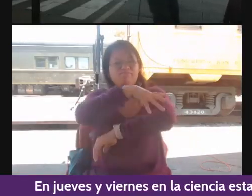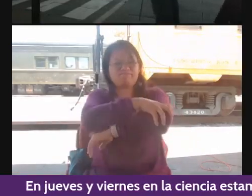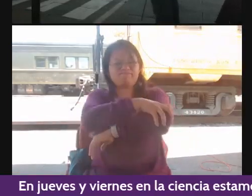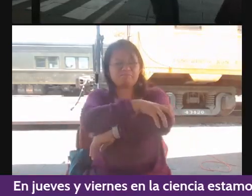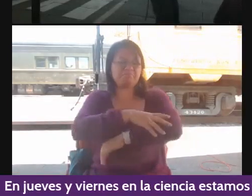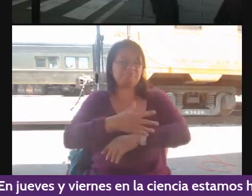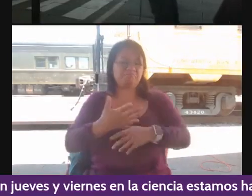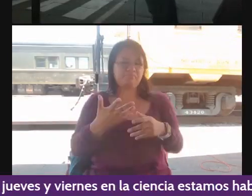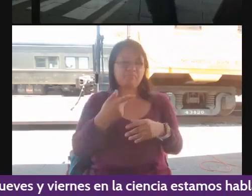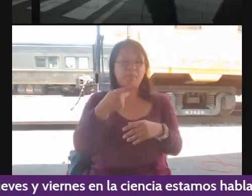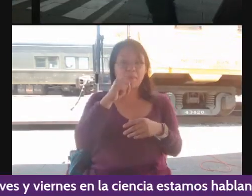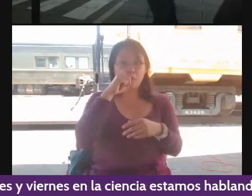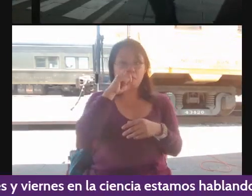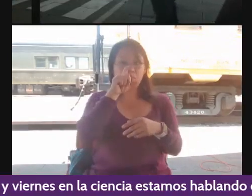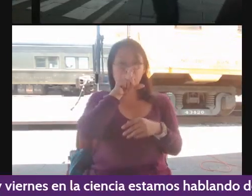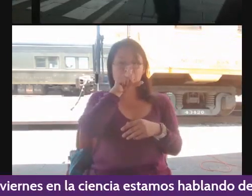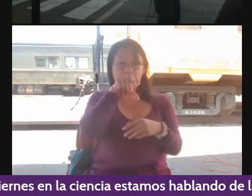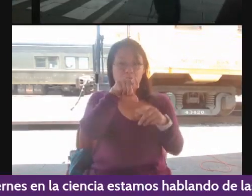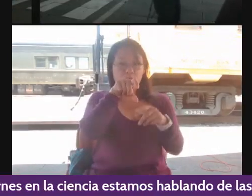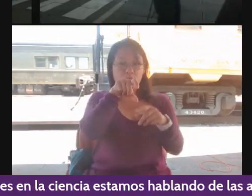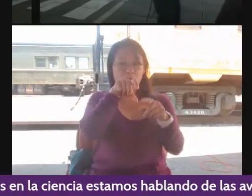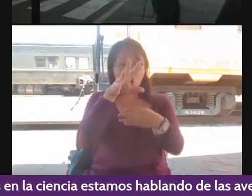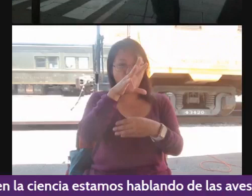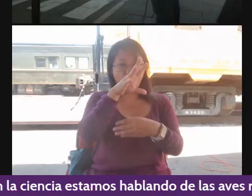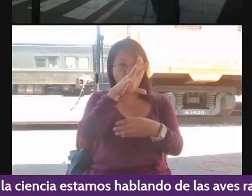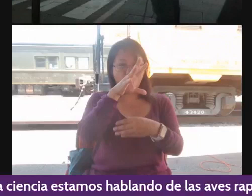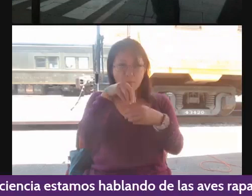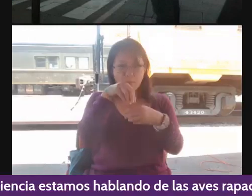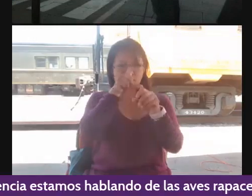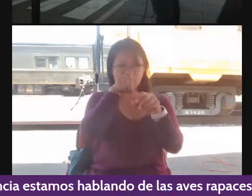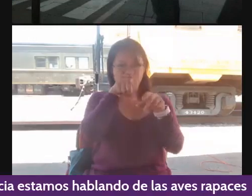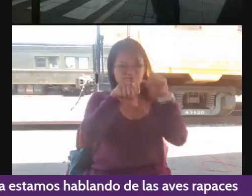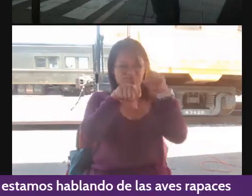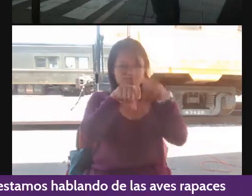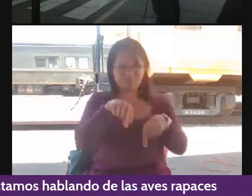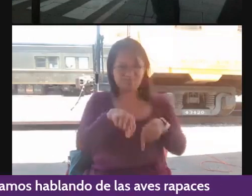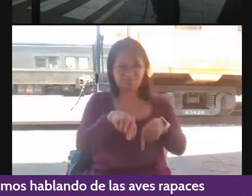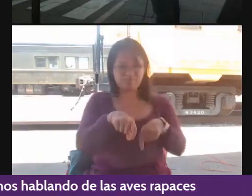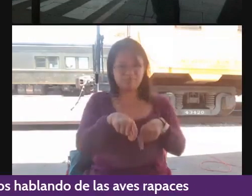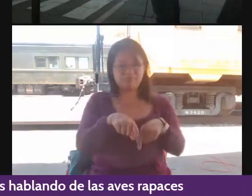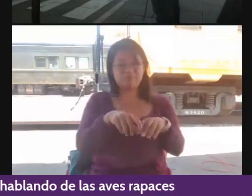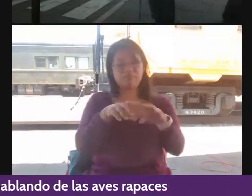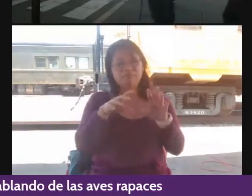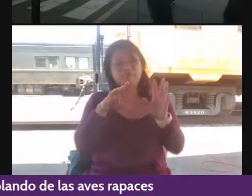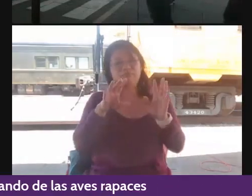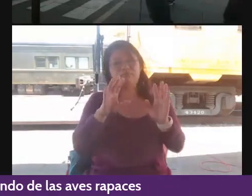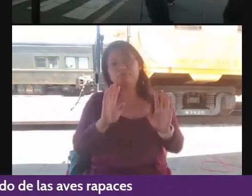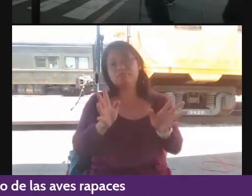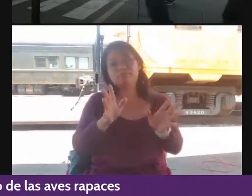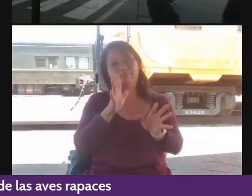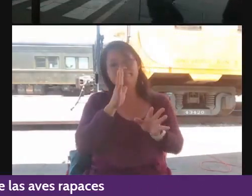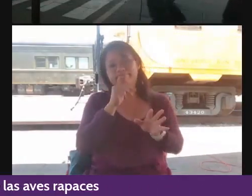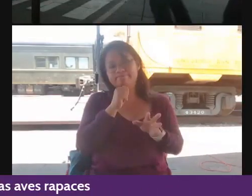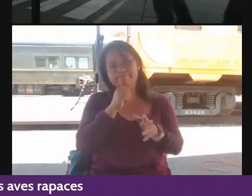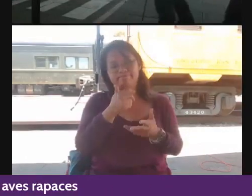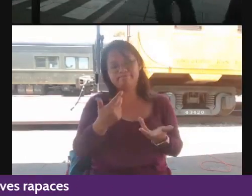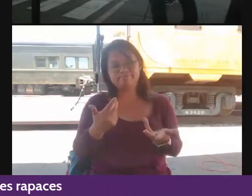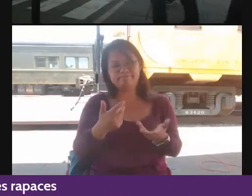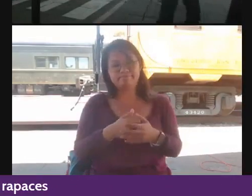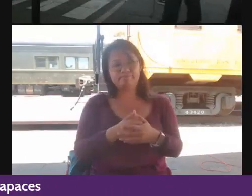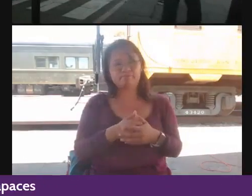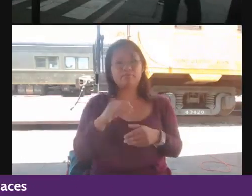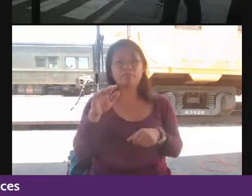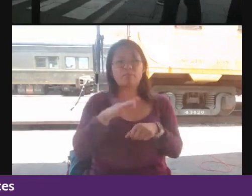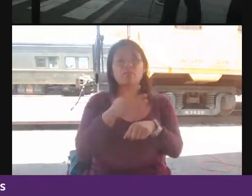fractura completo, se queda sin pico. Por eso lo pensé, que a lo mejor esa enseñanza, porque en redes sociales corren mucho, una